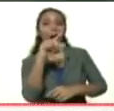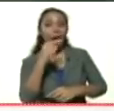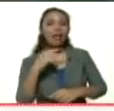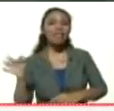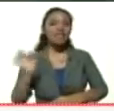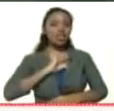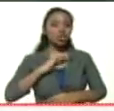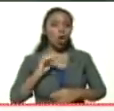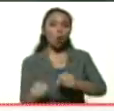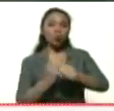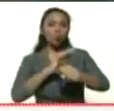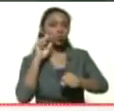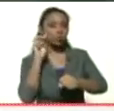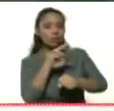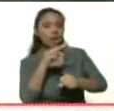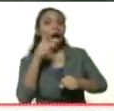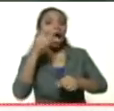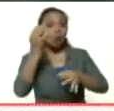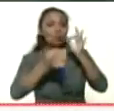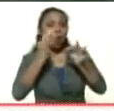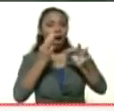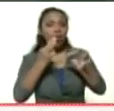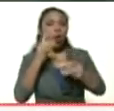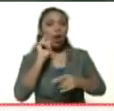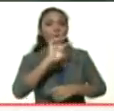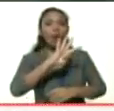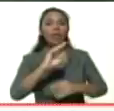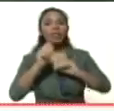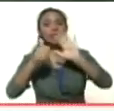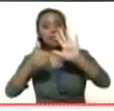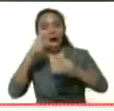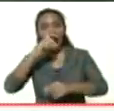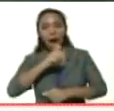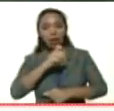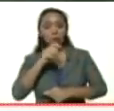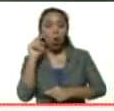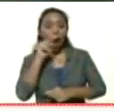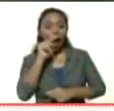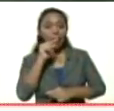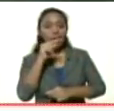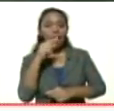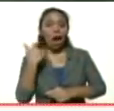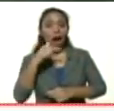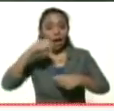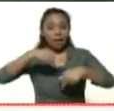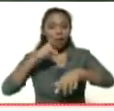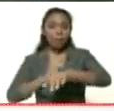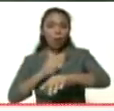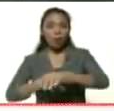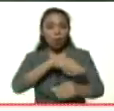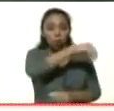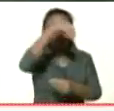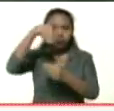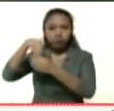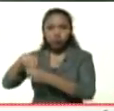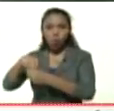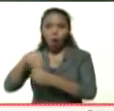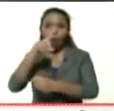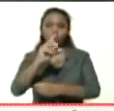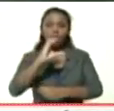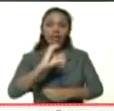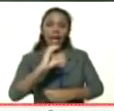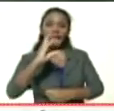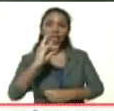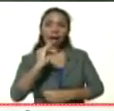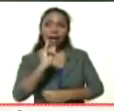por COVID-19. Se trata de un abogado de 46 años de edad, que está en estos momentos recluido en un centro de